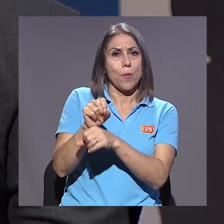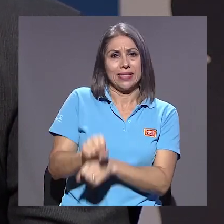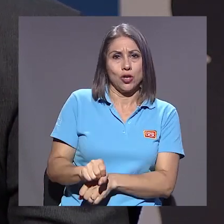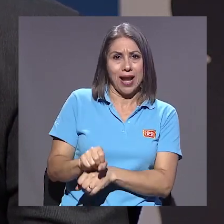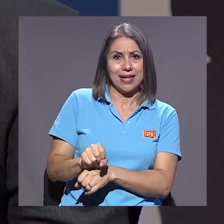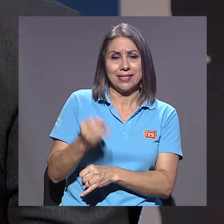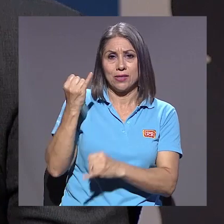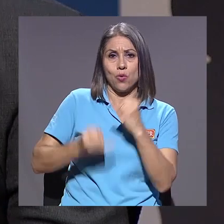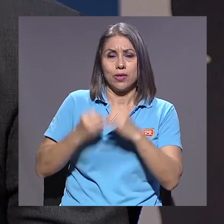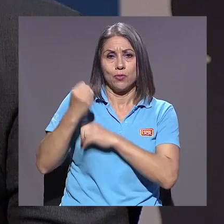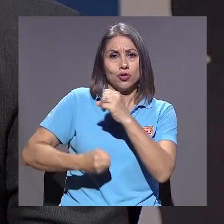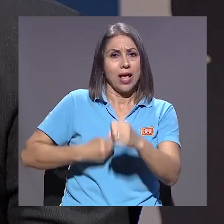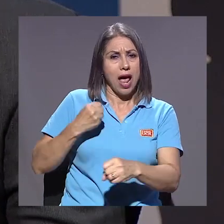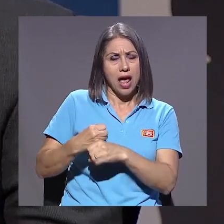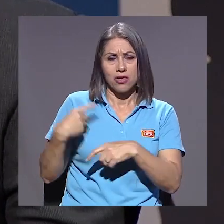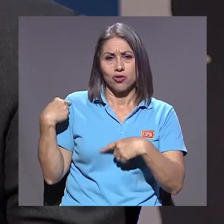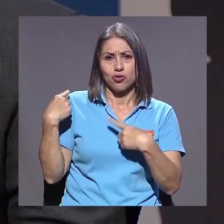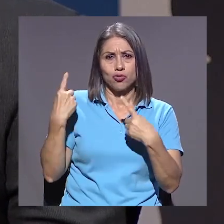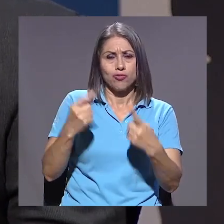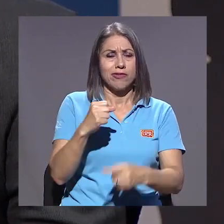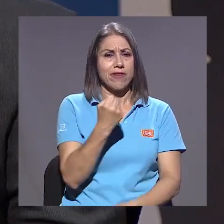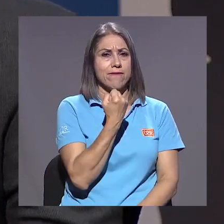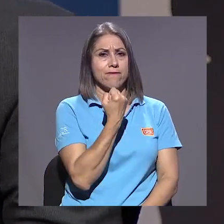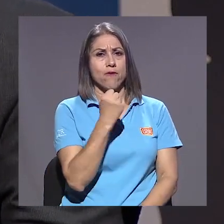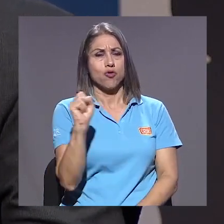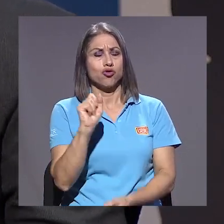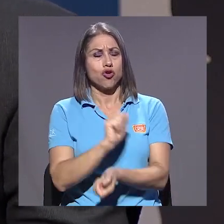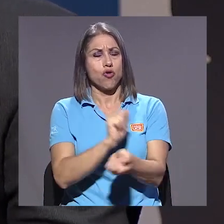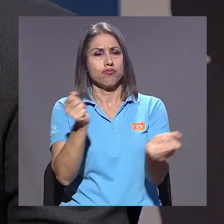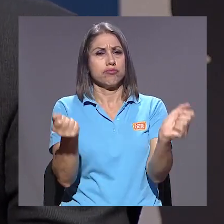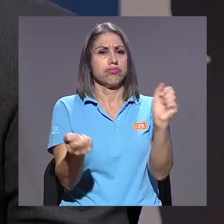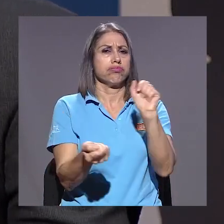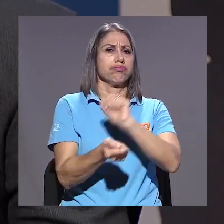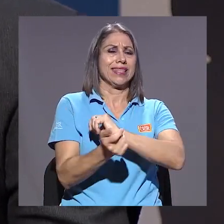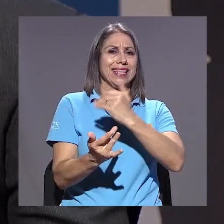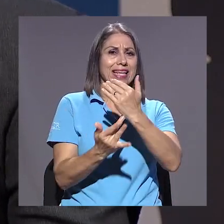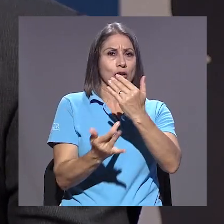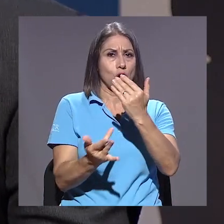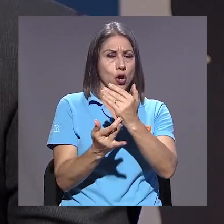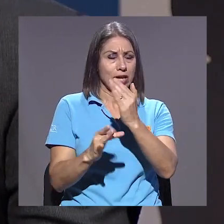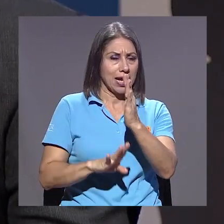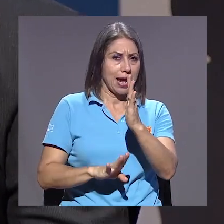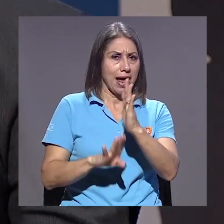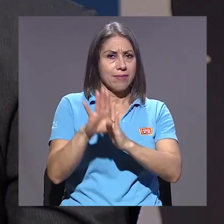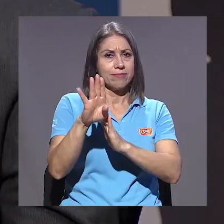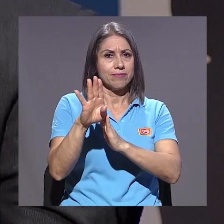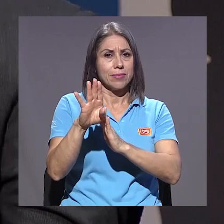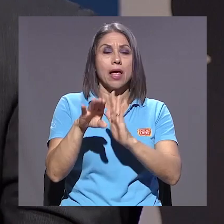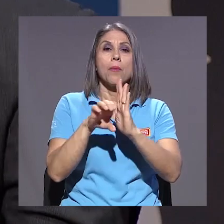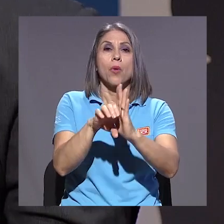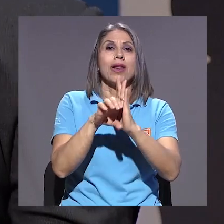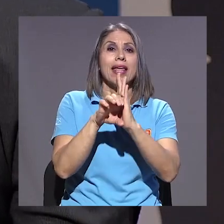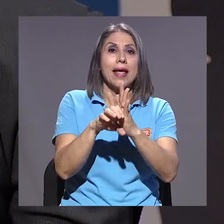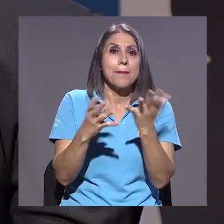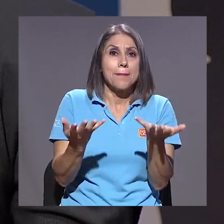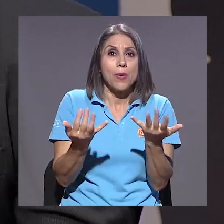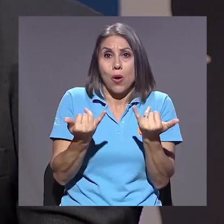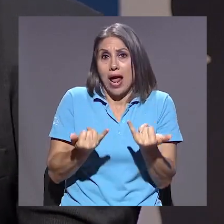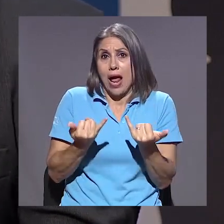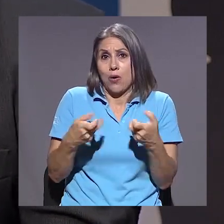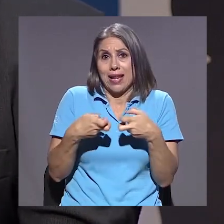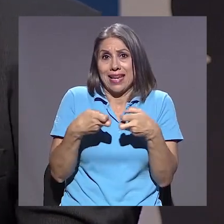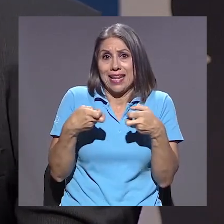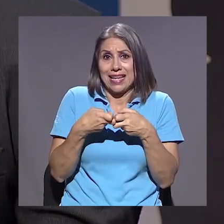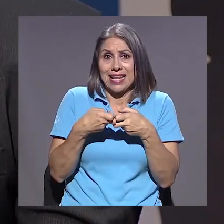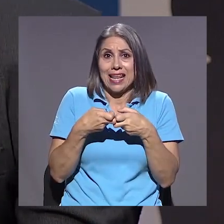años una revolución tecnológica que ha llevado a que por ejemplo, el almacenamiento de la energía